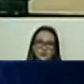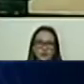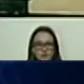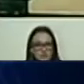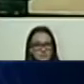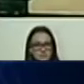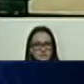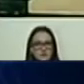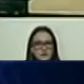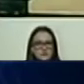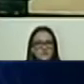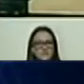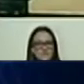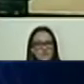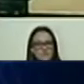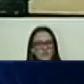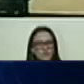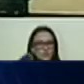de futuro,